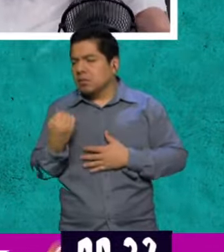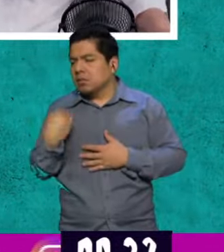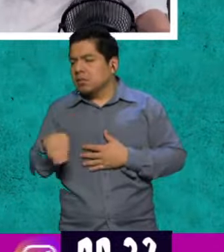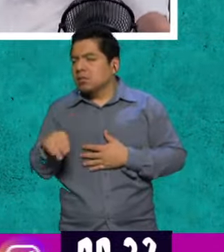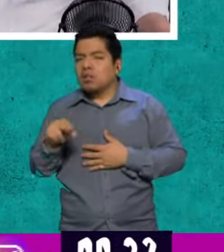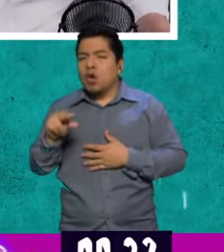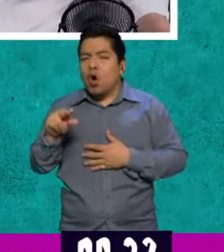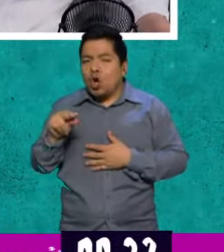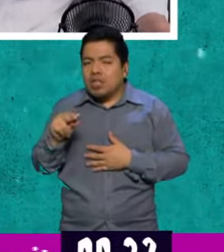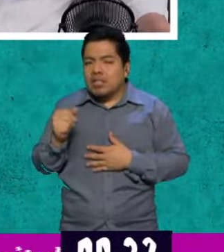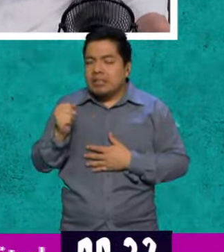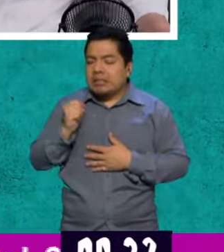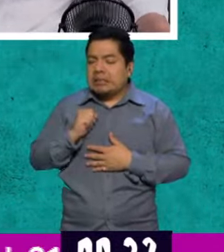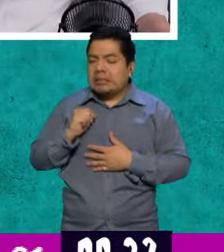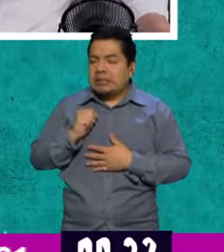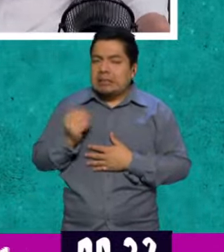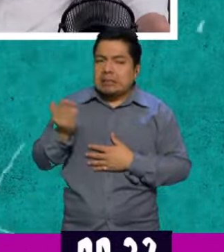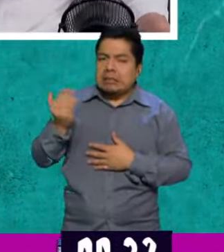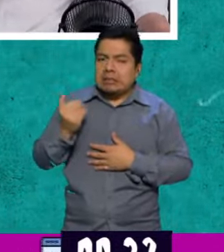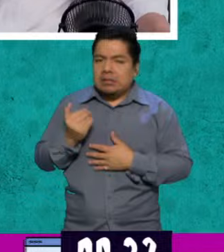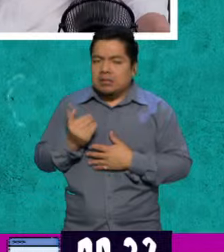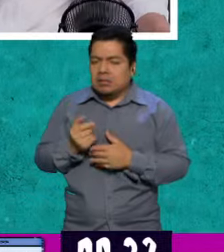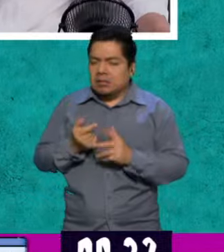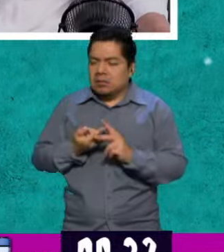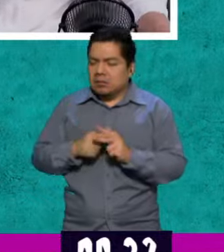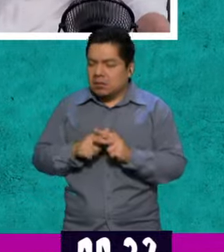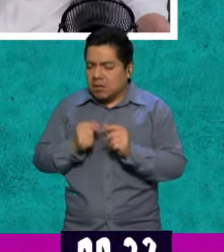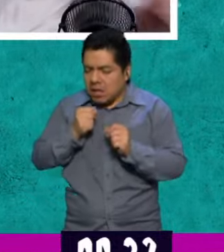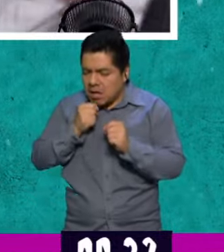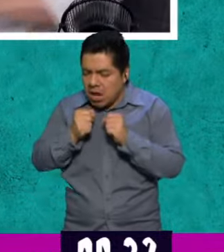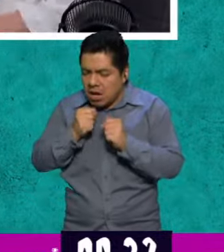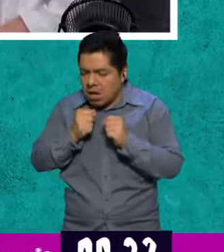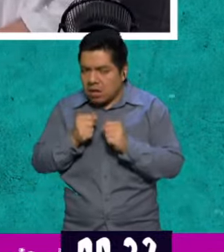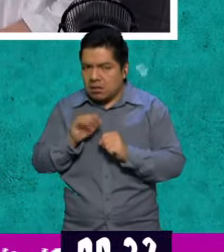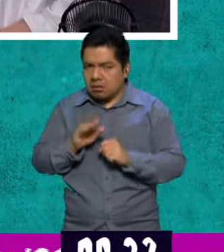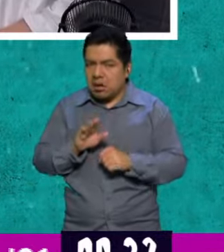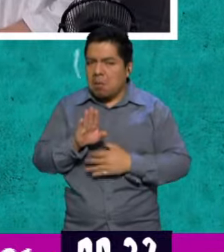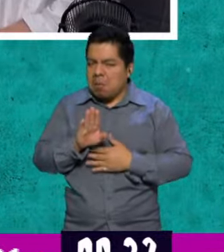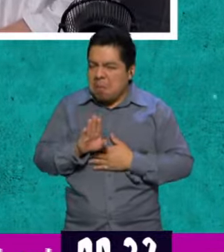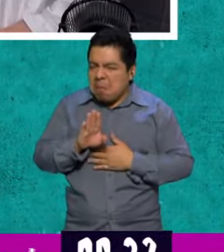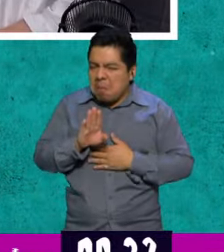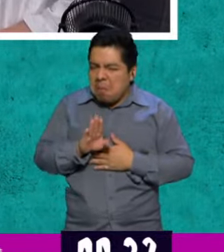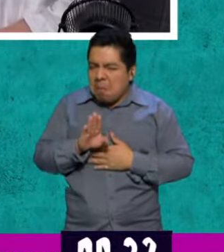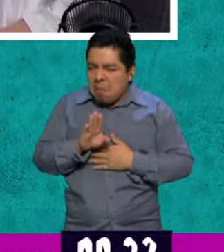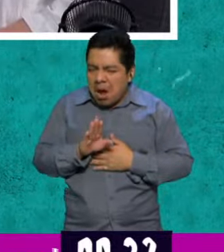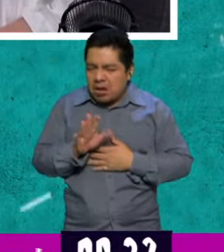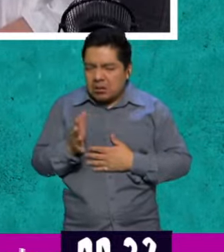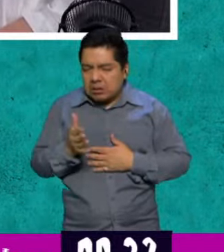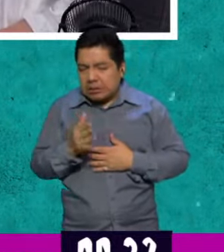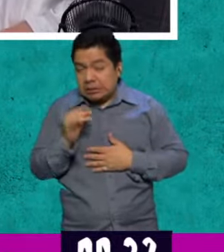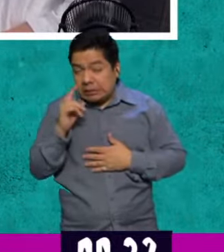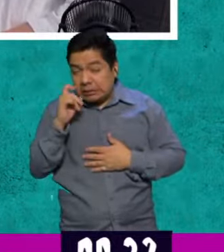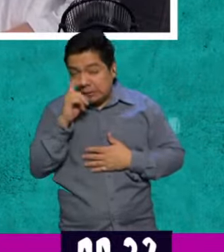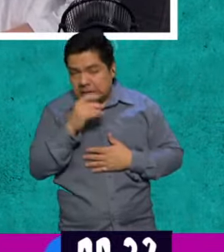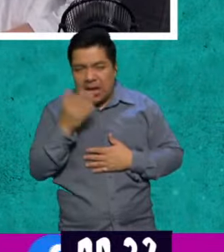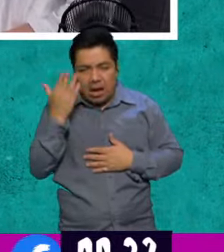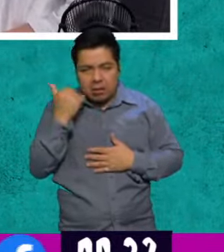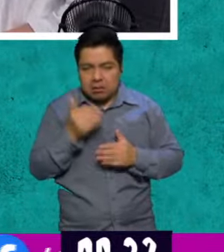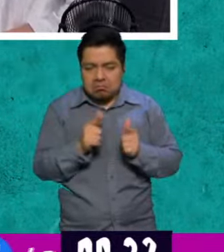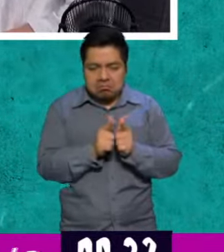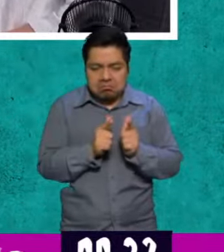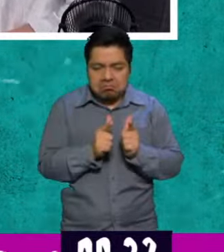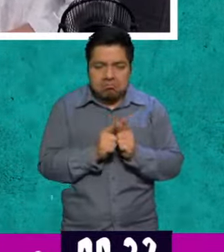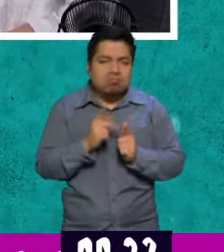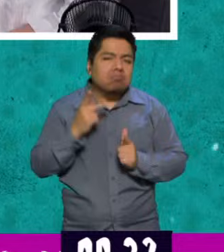siglo pasado, mi querida Fer, pues la verdad de las cosas no, pues que parecía... No había nada, no había parecía ni partidos. Difícil, no había ni partidos. Oye, pero...